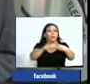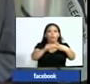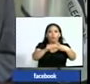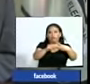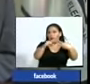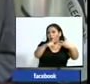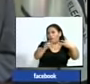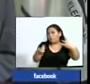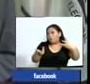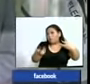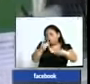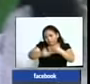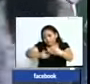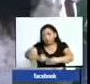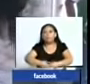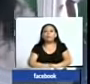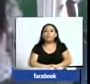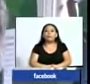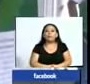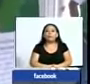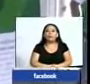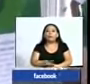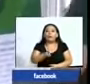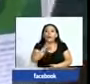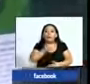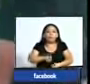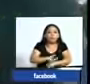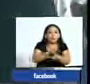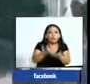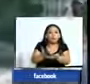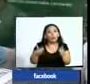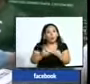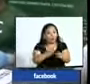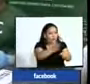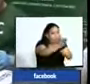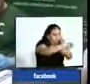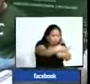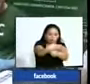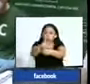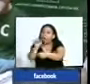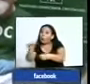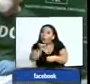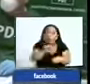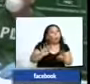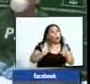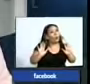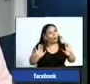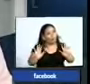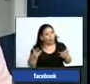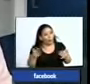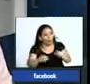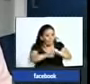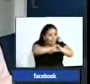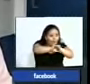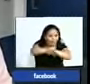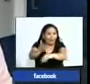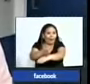se encuentran en previsión. También se reiteró el llamado a los partidos políticos a abstenerse de hacer algún tipo de